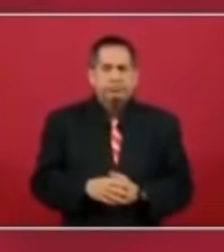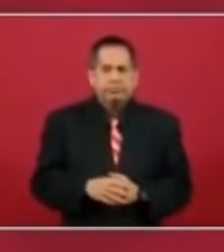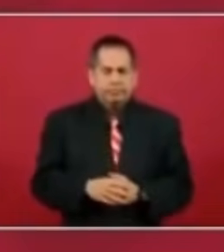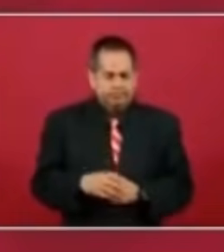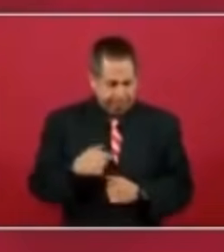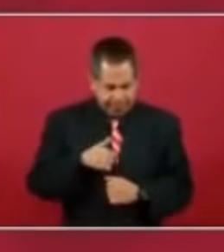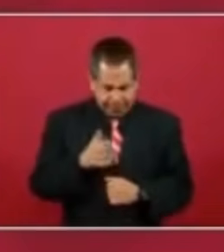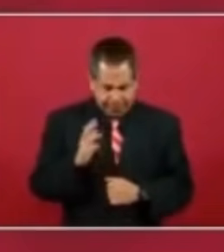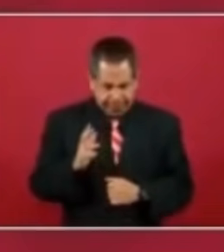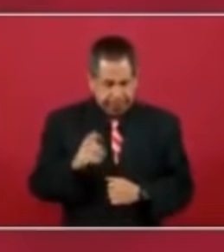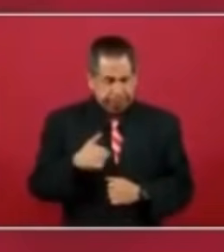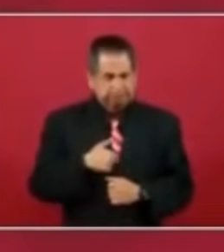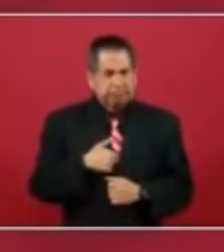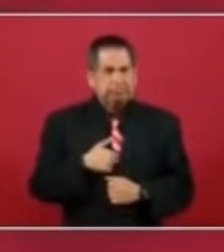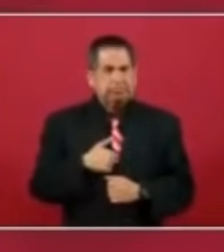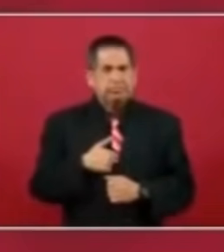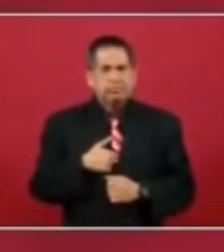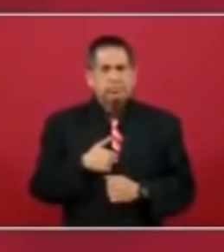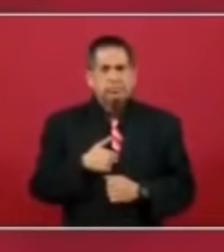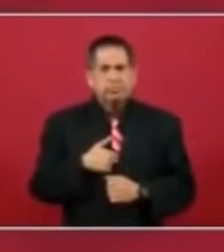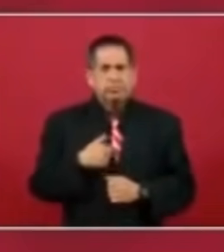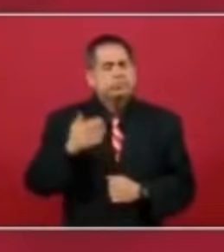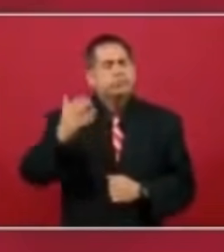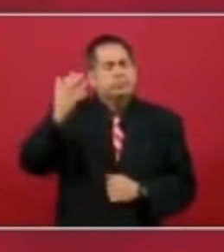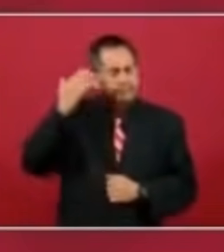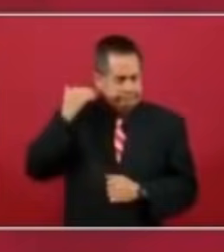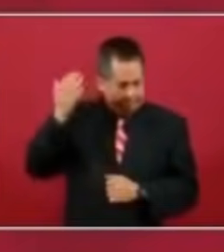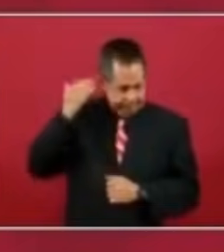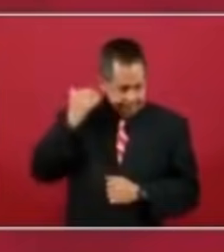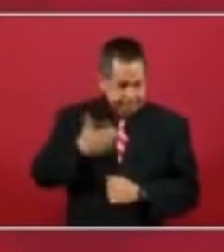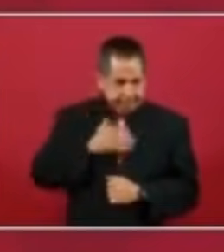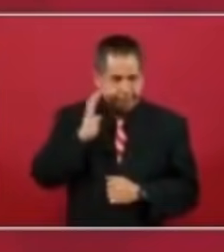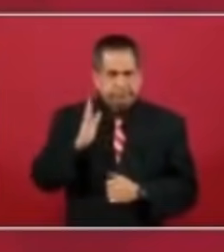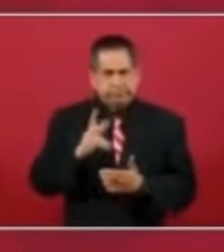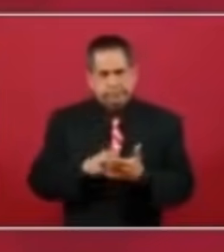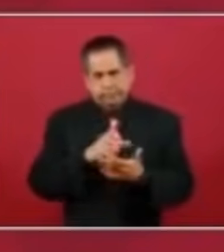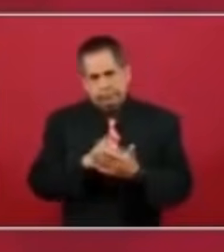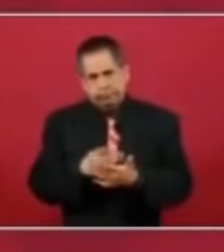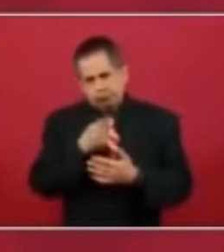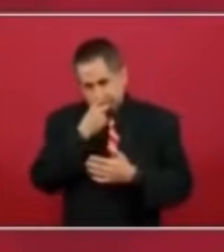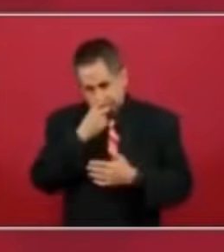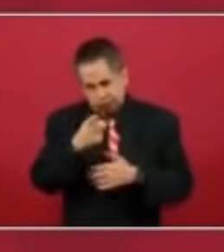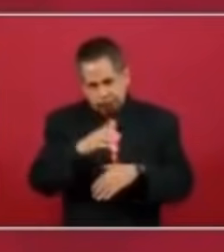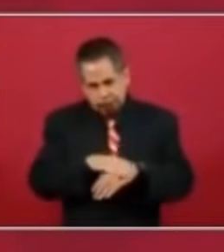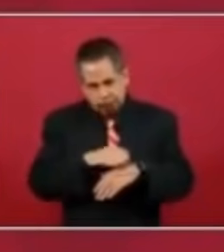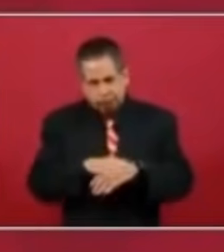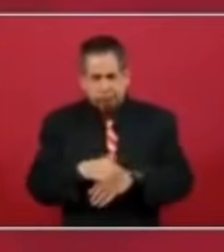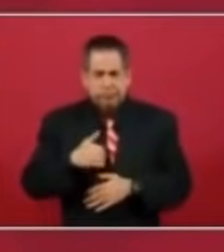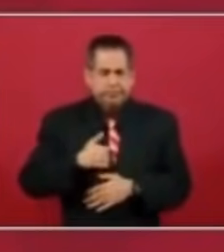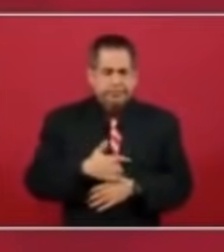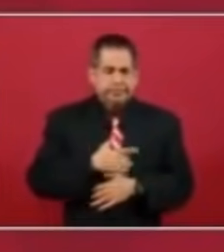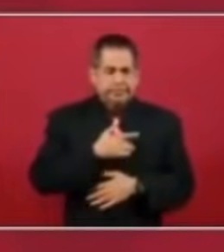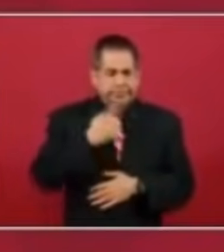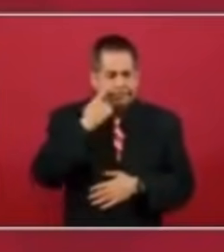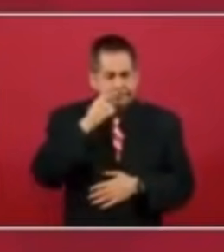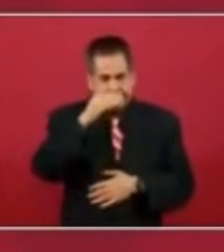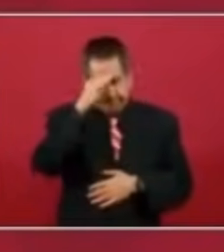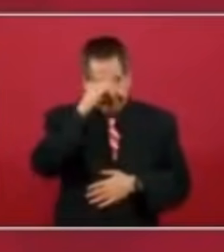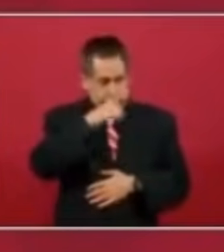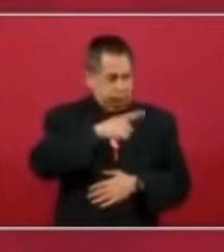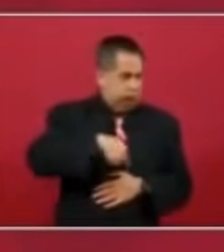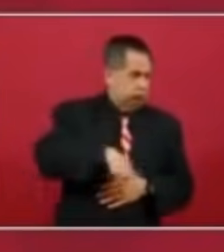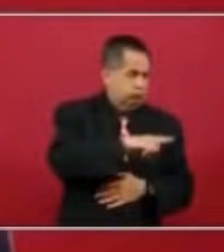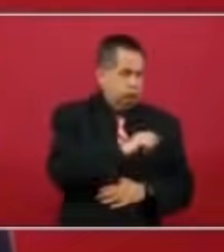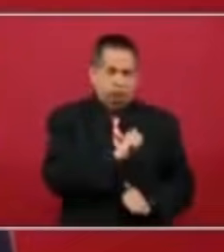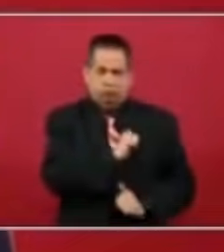ya en otras ocasiones he expresado lo que considero de esta institución.